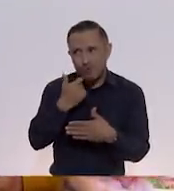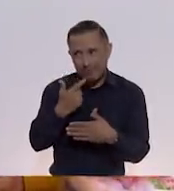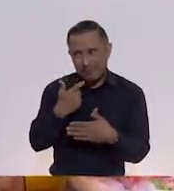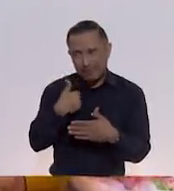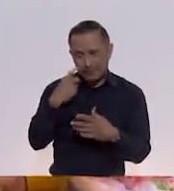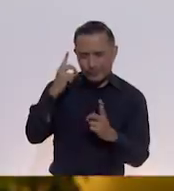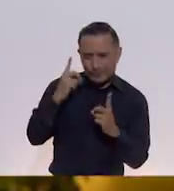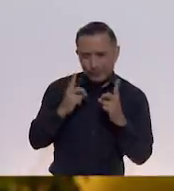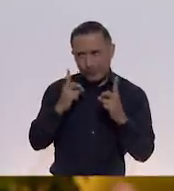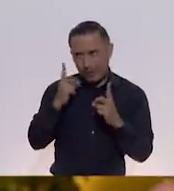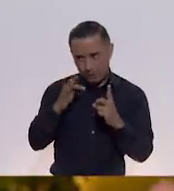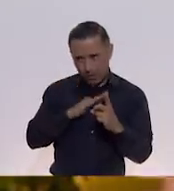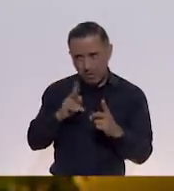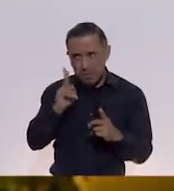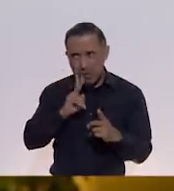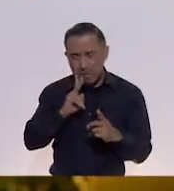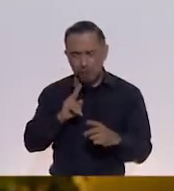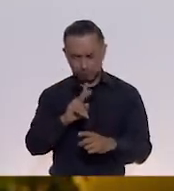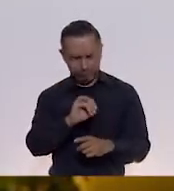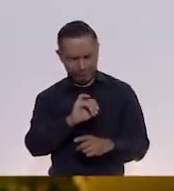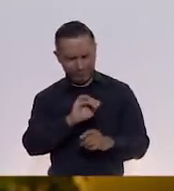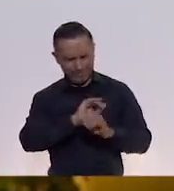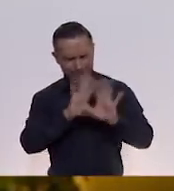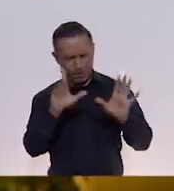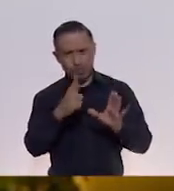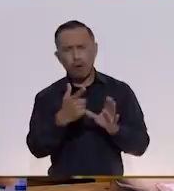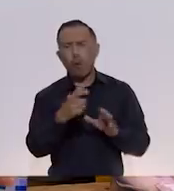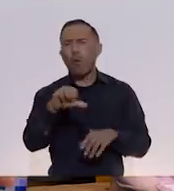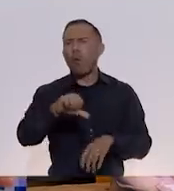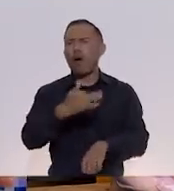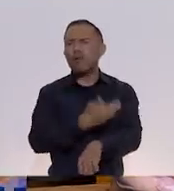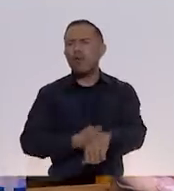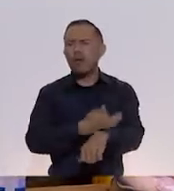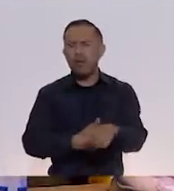Por supuesto. Ven esta tarde al consultorio. Ok.